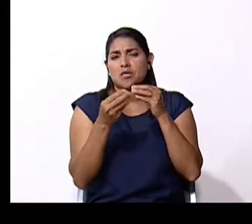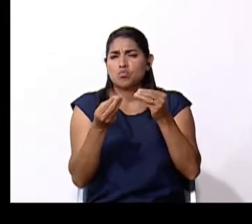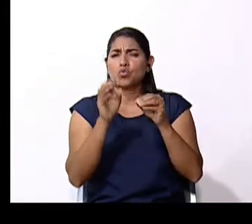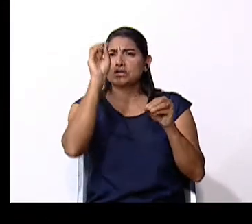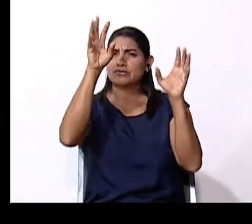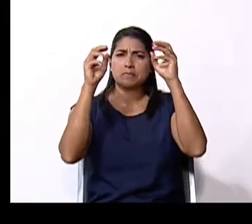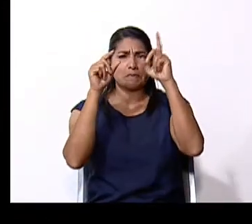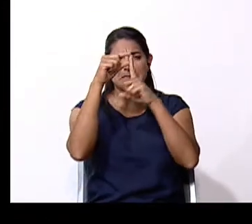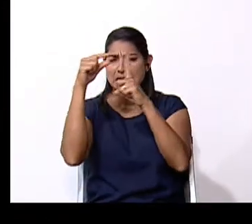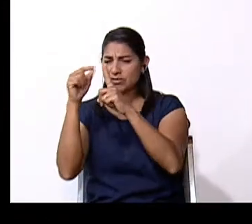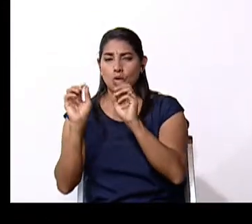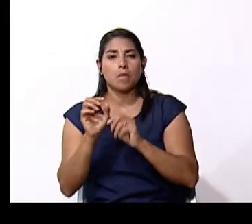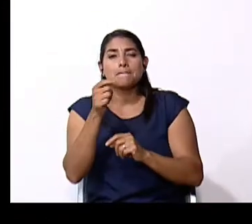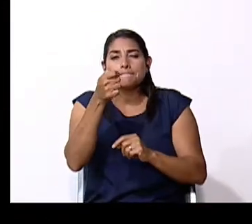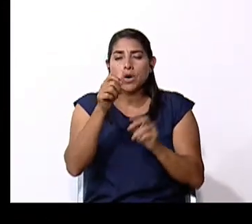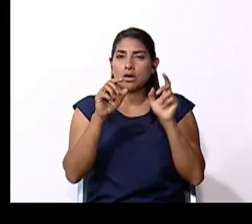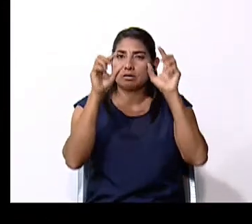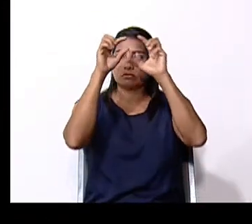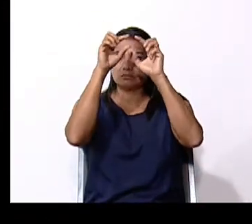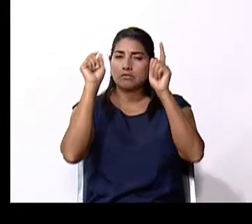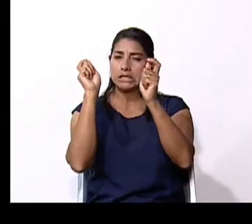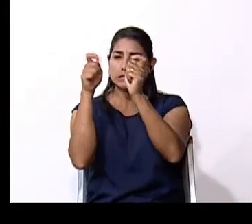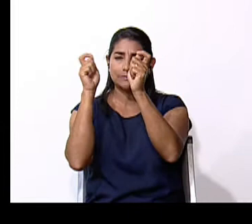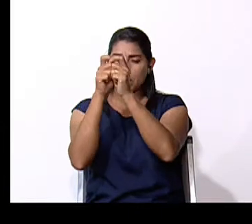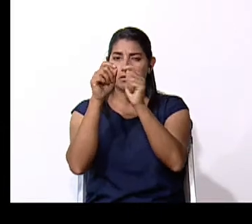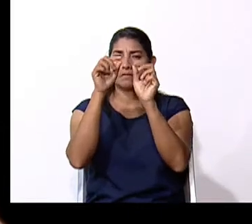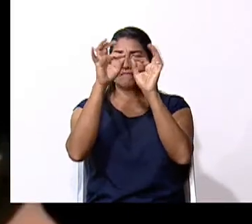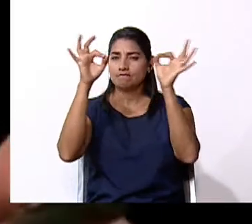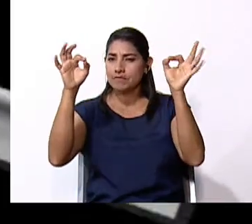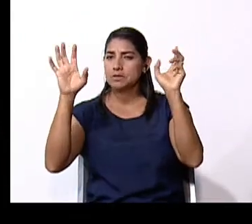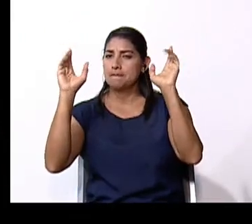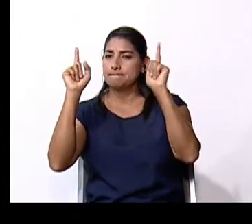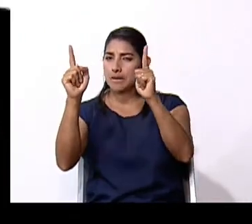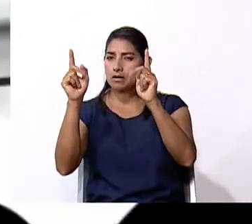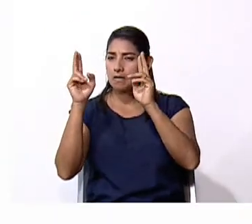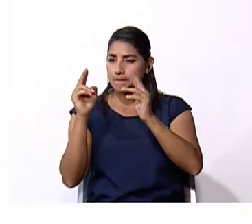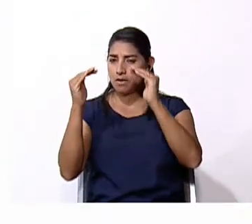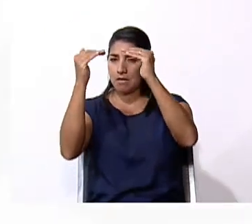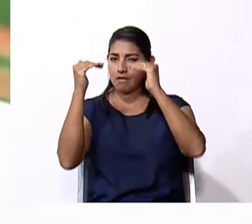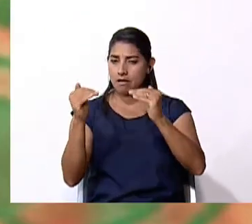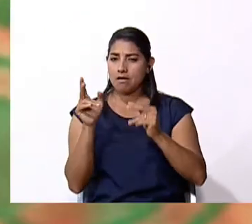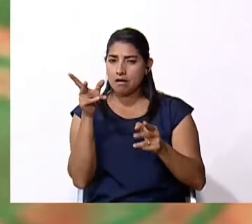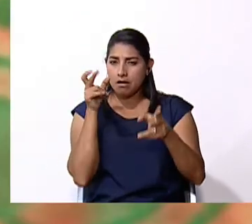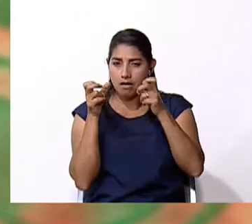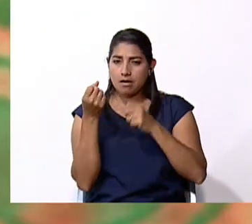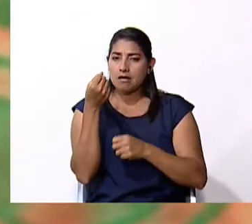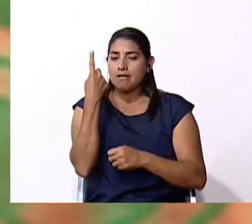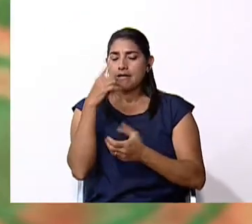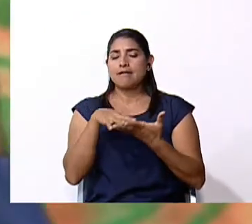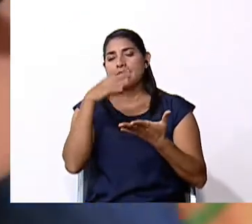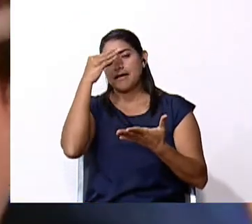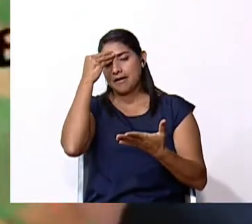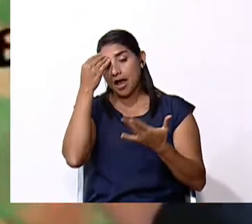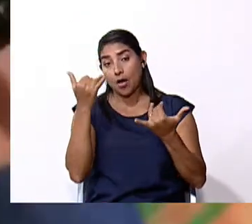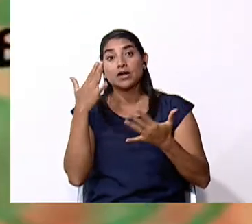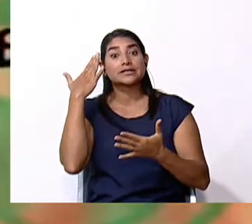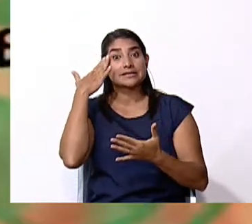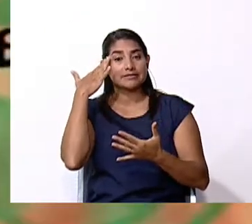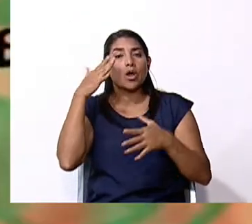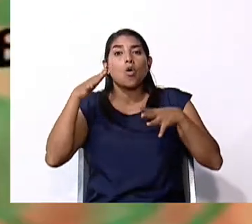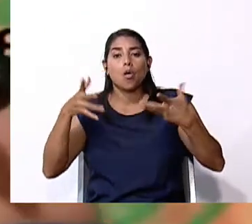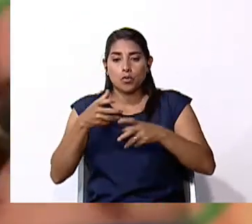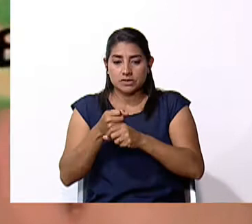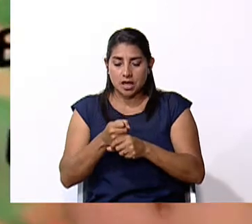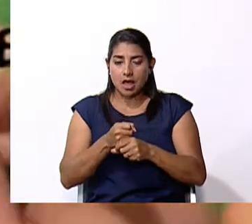de información, ya que tienen que ser claros y concisos para ayudar a nuestro aprendizaje. Ahora ya sabéis cómo